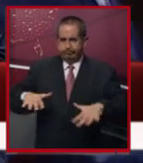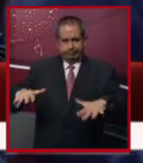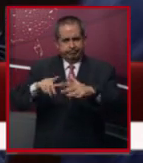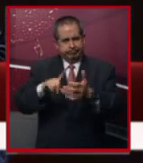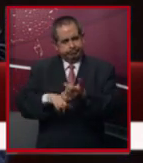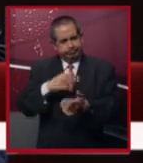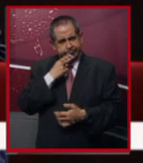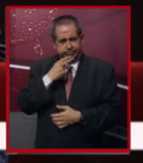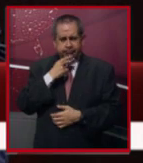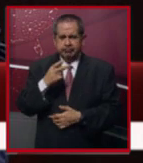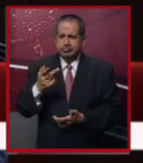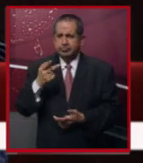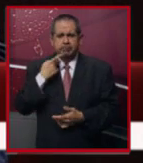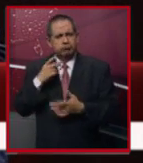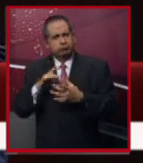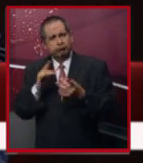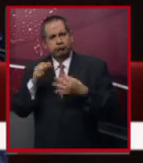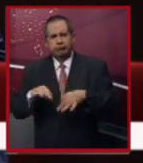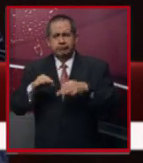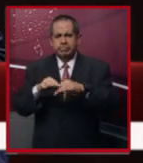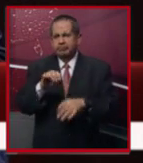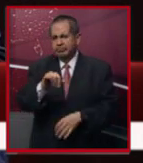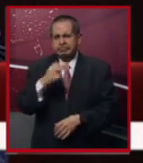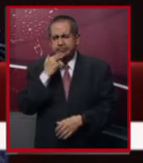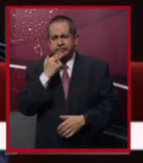los derechos políticos de los ciudadanos.